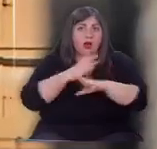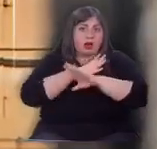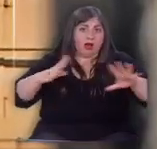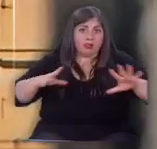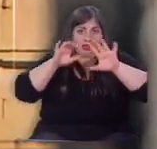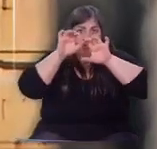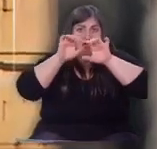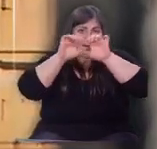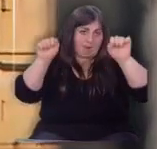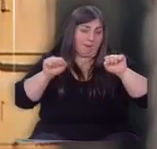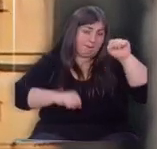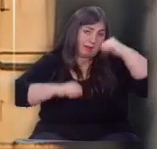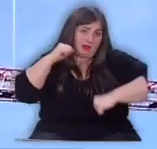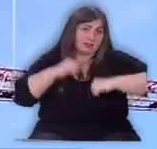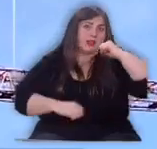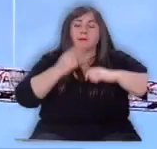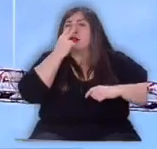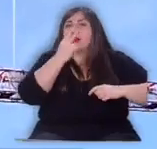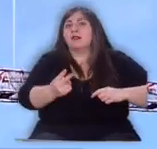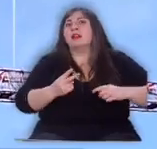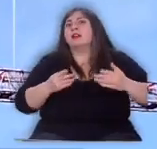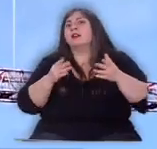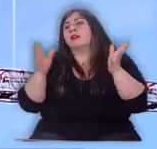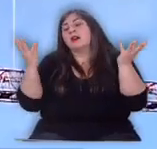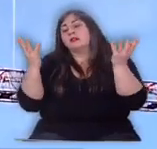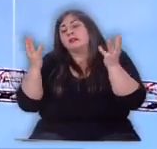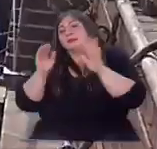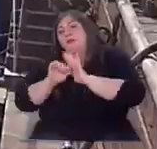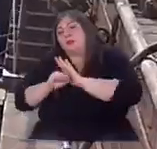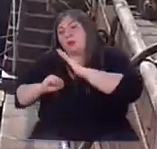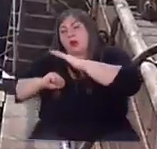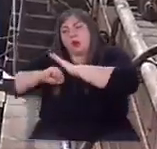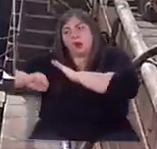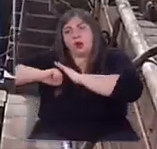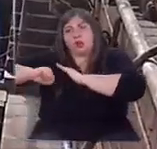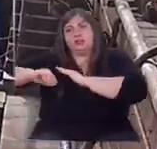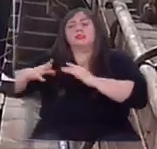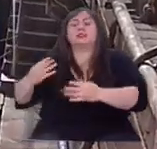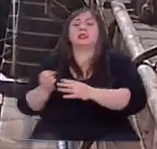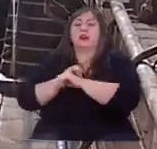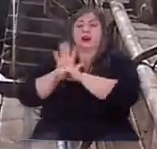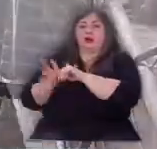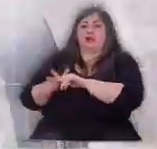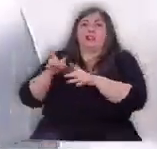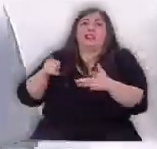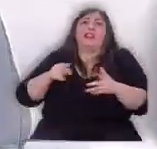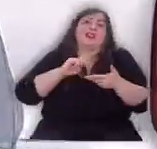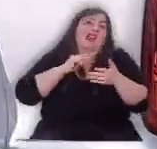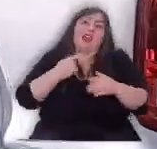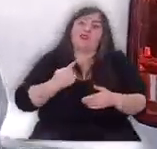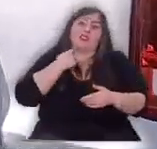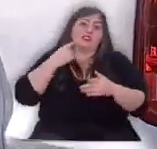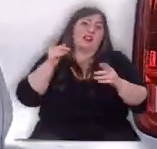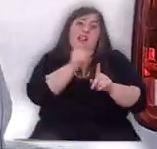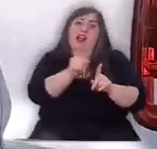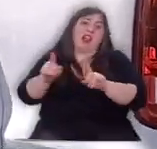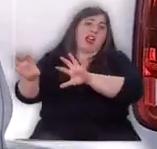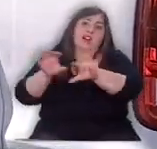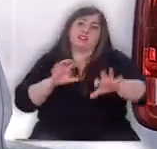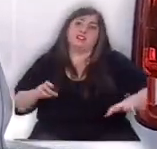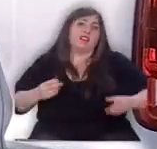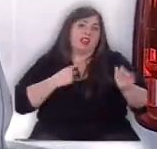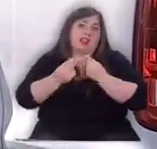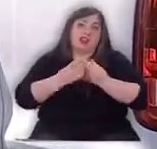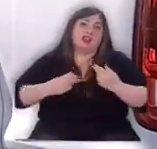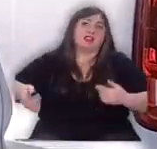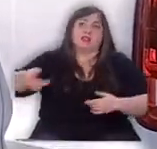para mitigar el brote de COVID-19, pandemia que, así como va, afectará a cada actividad particular o